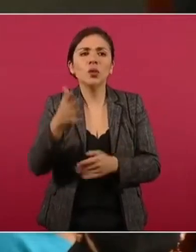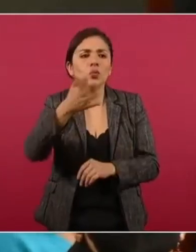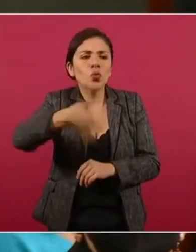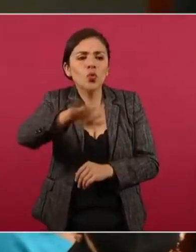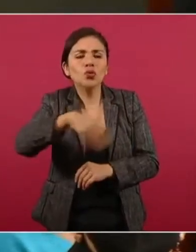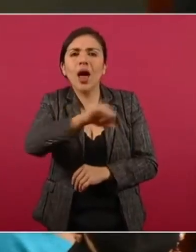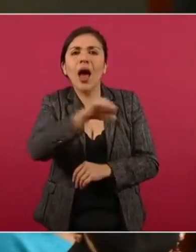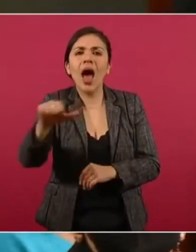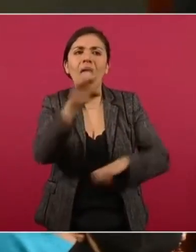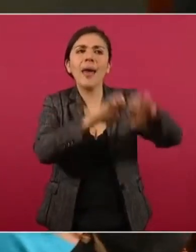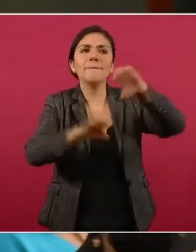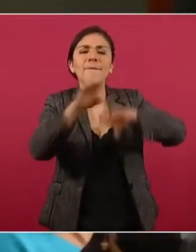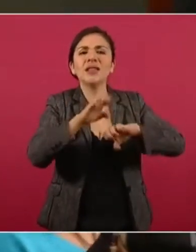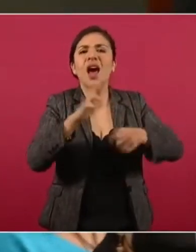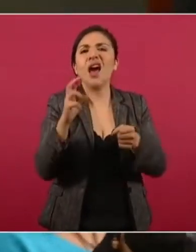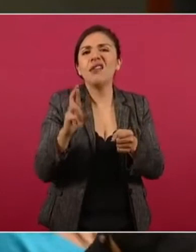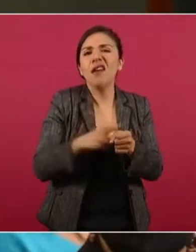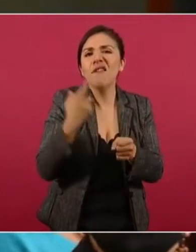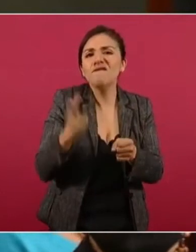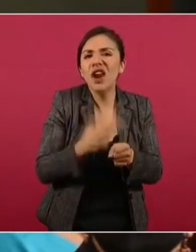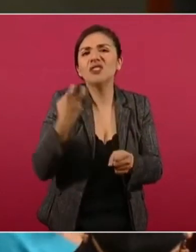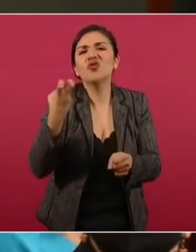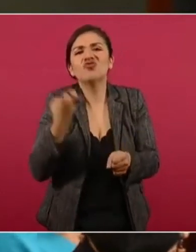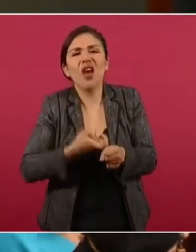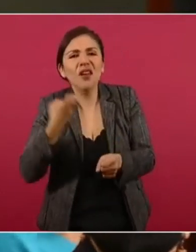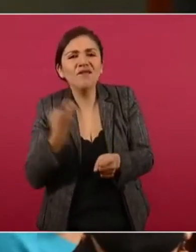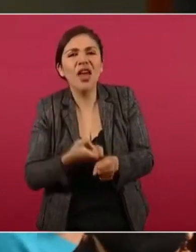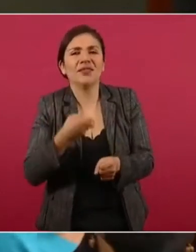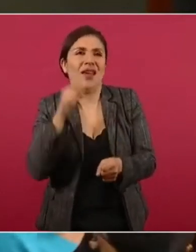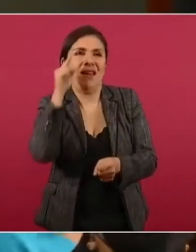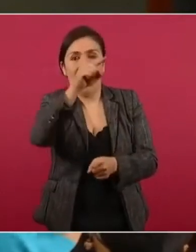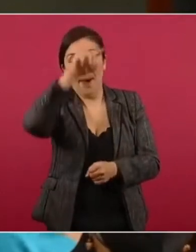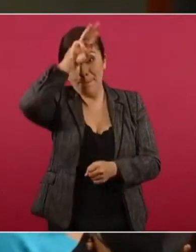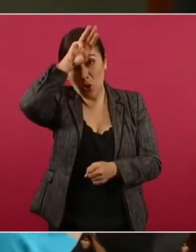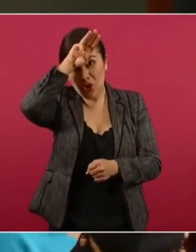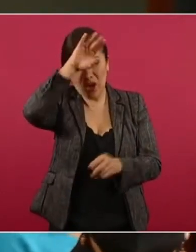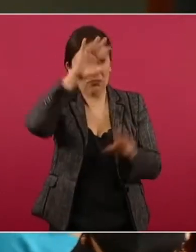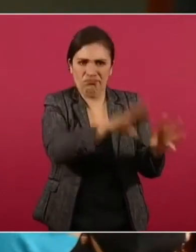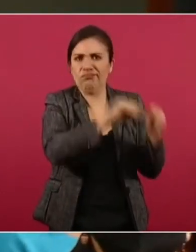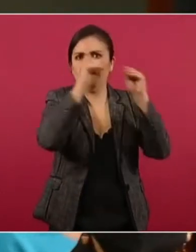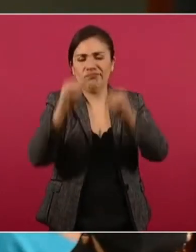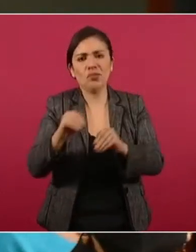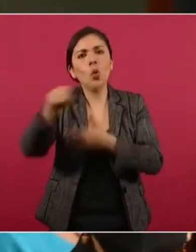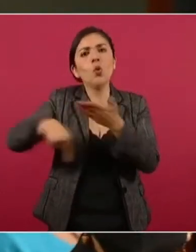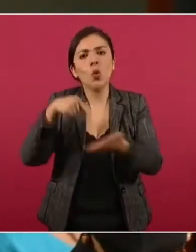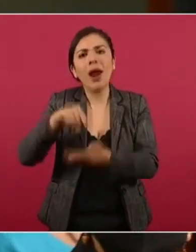empresas refresqueras y todo, que están cerveceras, que están en Monterrey, a lugares donde haya